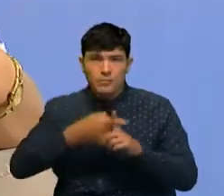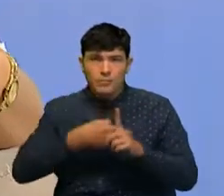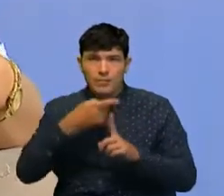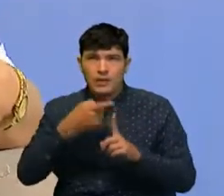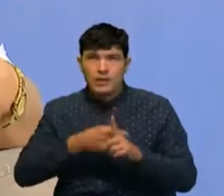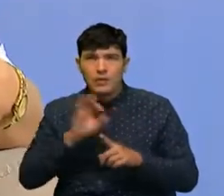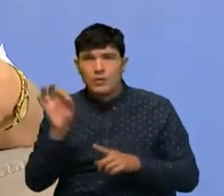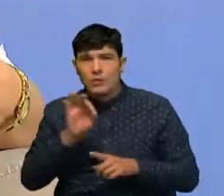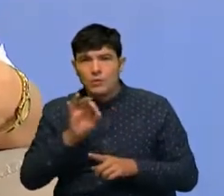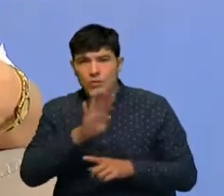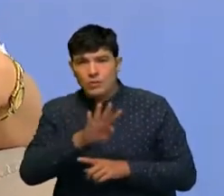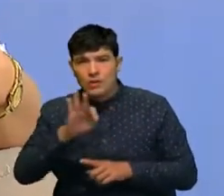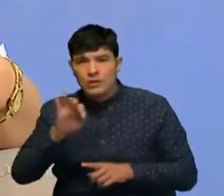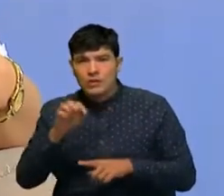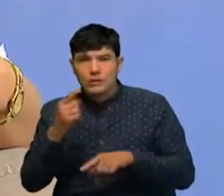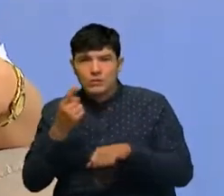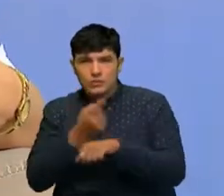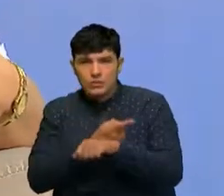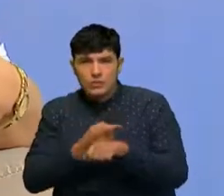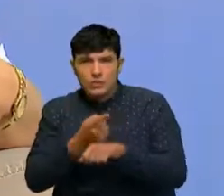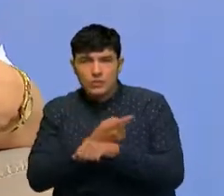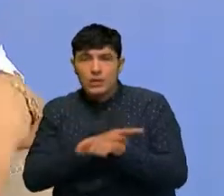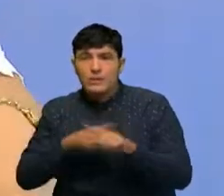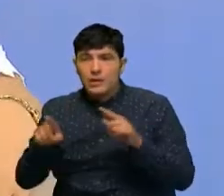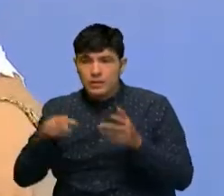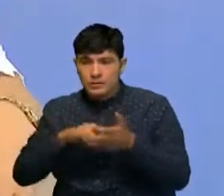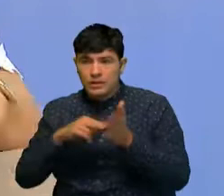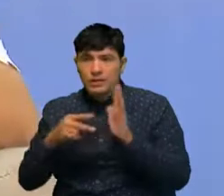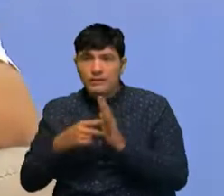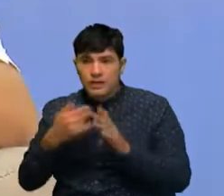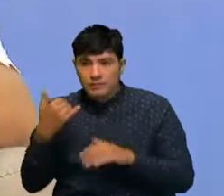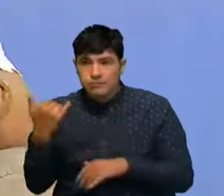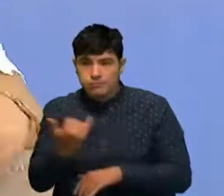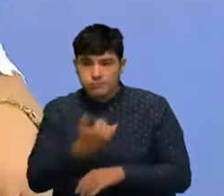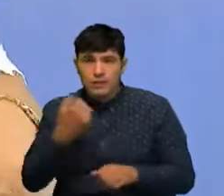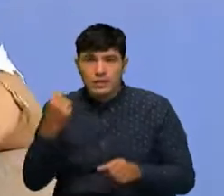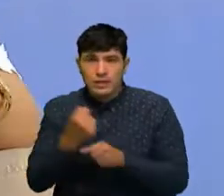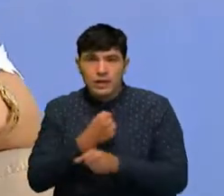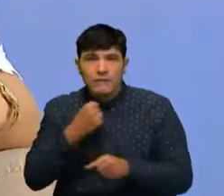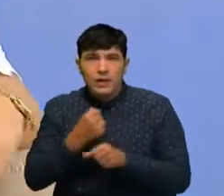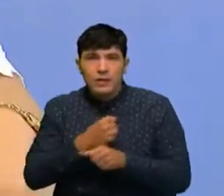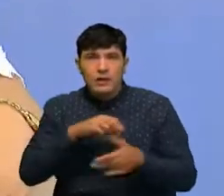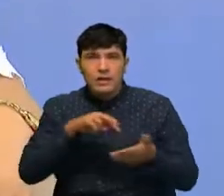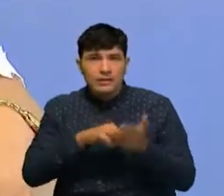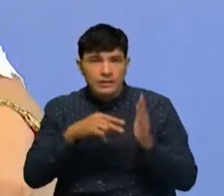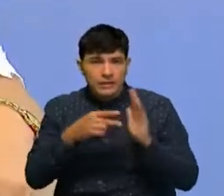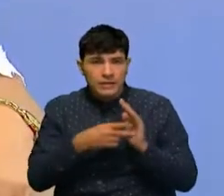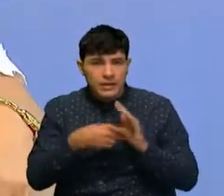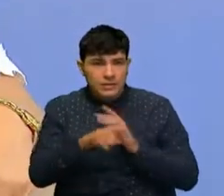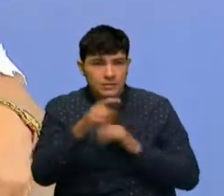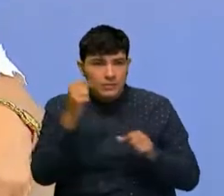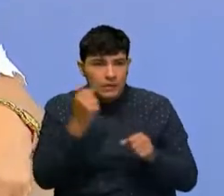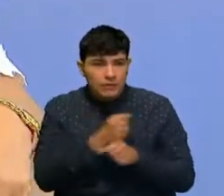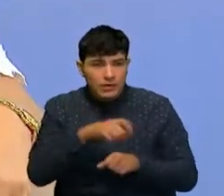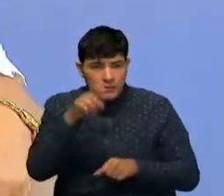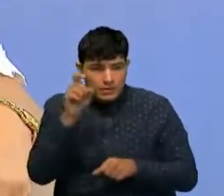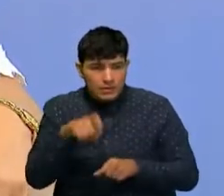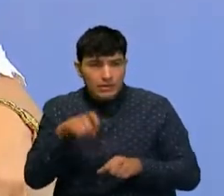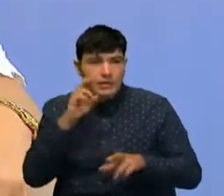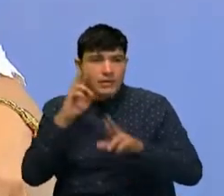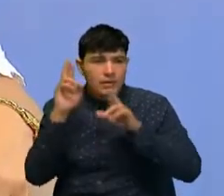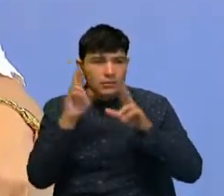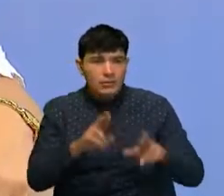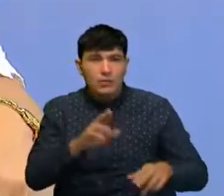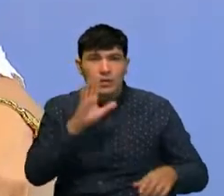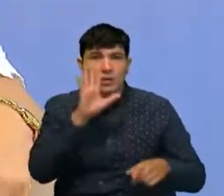a 48 horas, hay labor, hay trabajo, y ese trabajo se tiene que remunerar, y ese trabajo